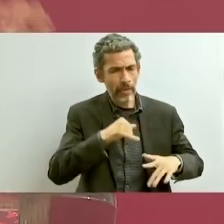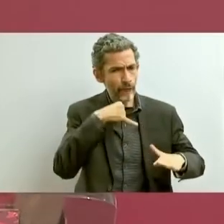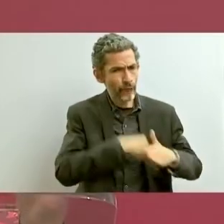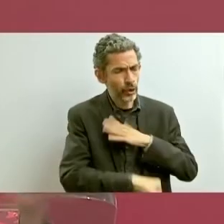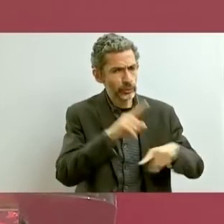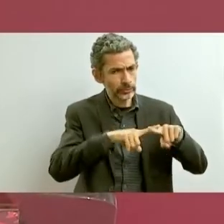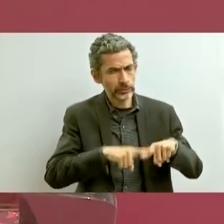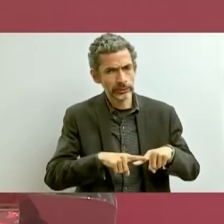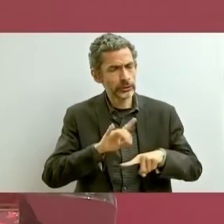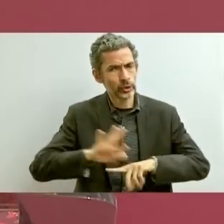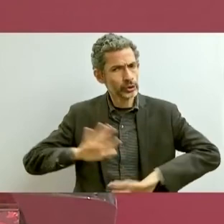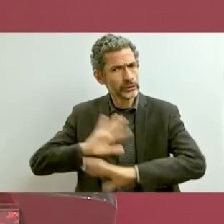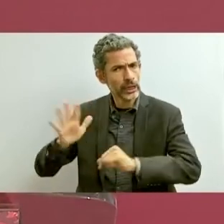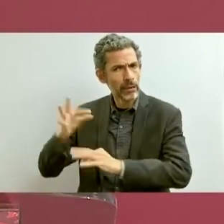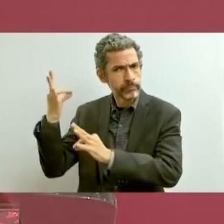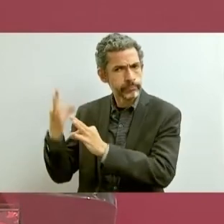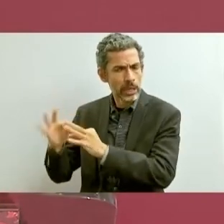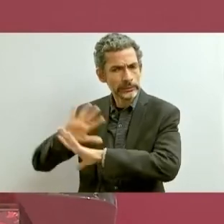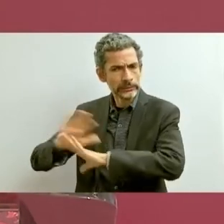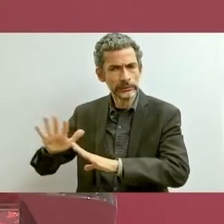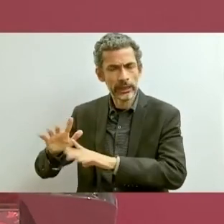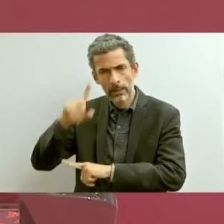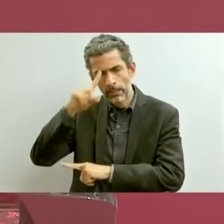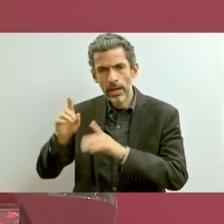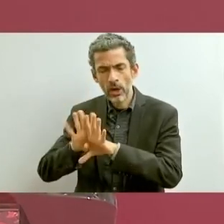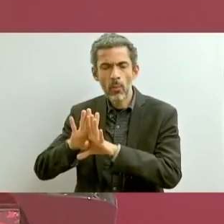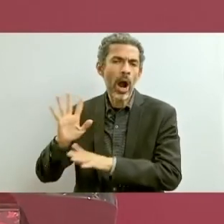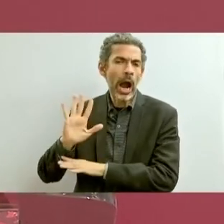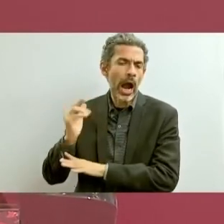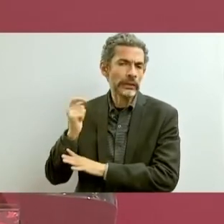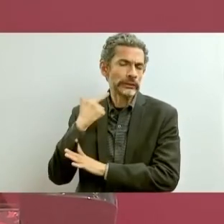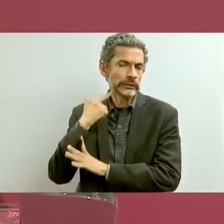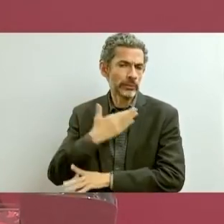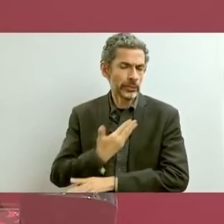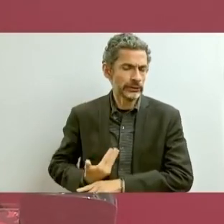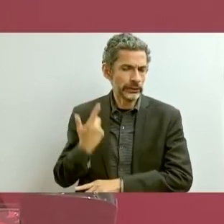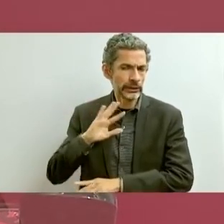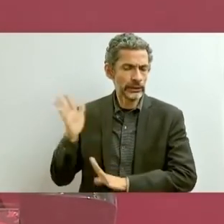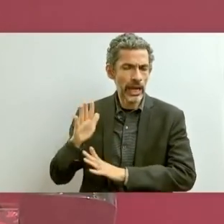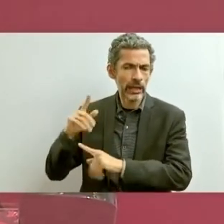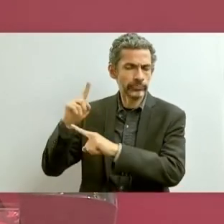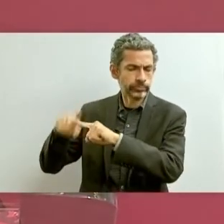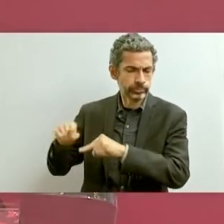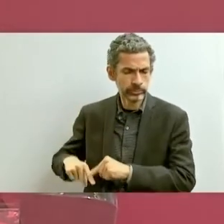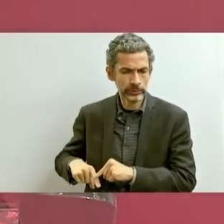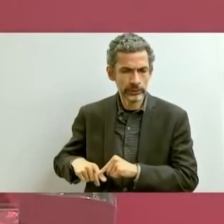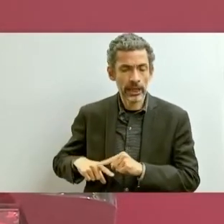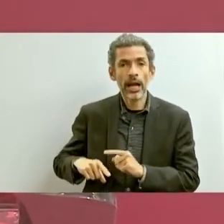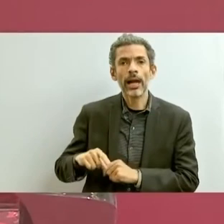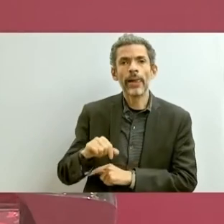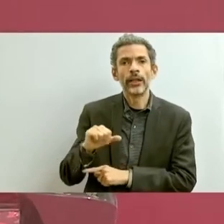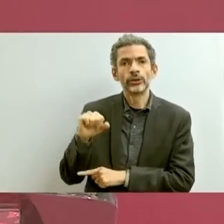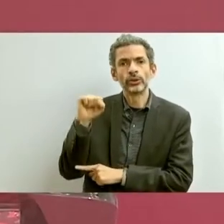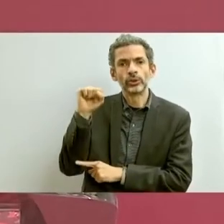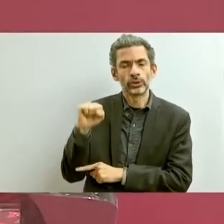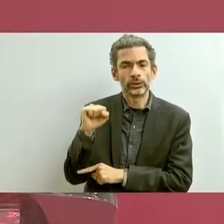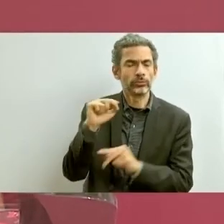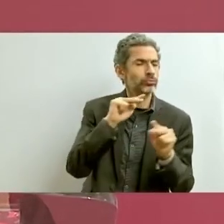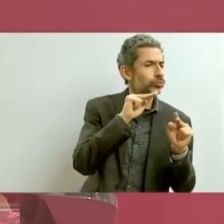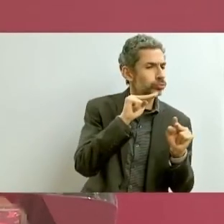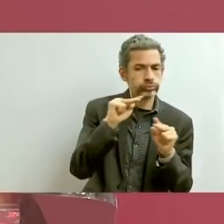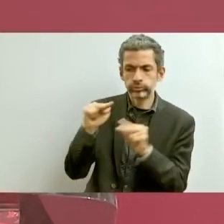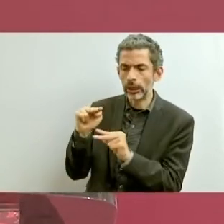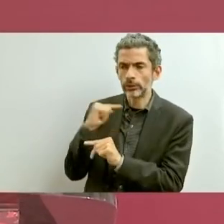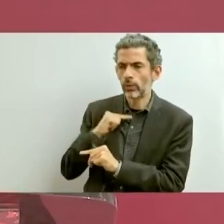punto final a pensiones y mansiones de presidentes, porque dirigiste al sur tu mirada misionaria,